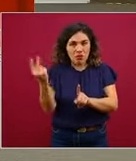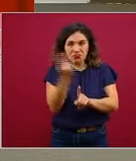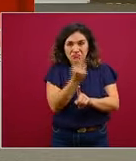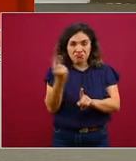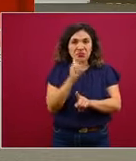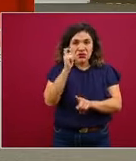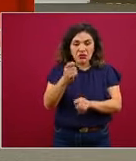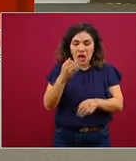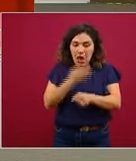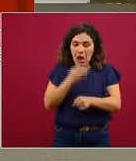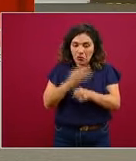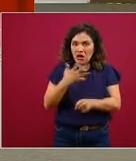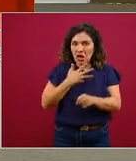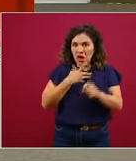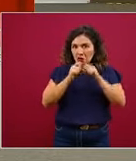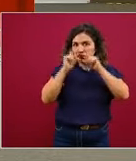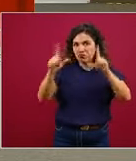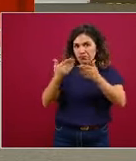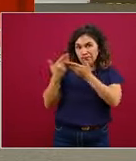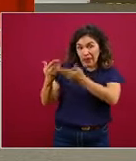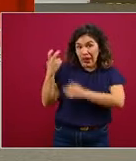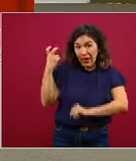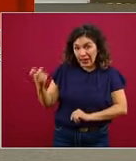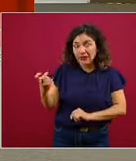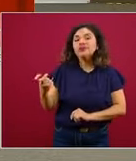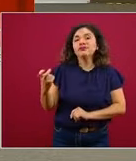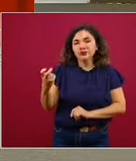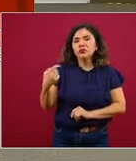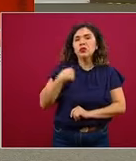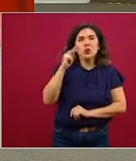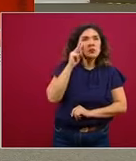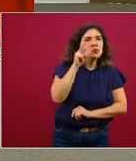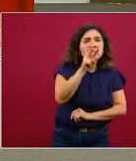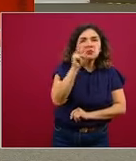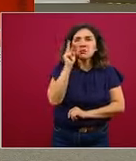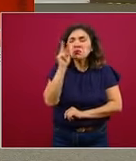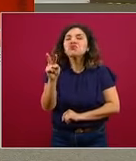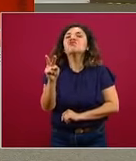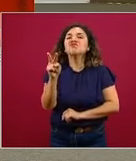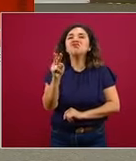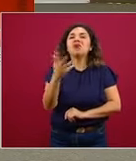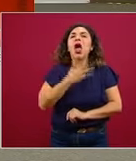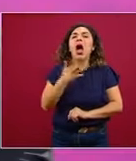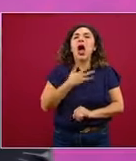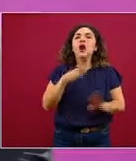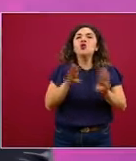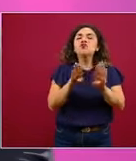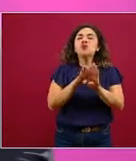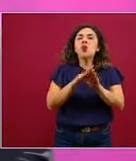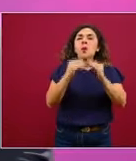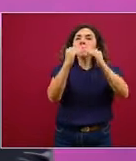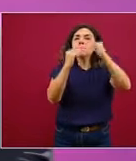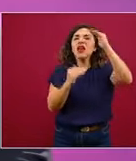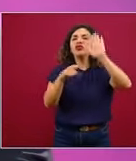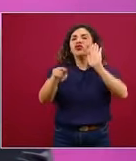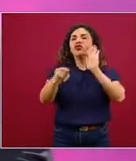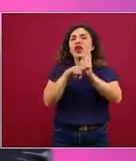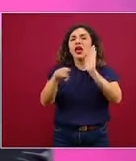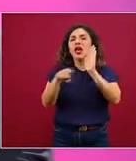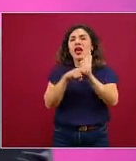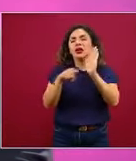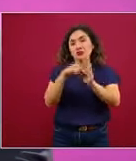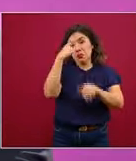hasta el día de hoy graficadas, lo que estamos precisamente observando es, digamos que, un balance negativo de